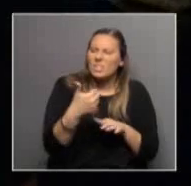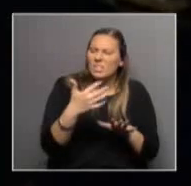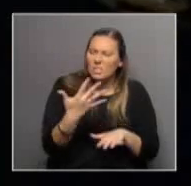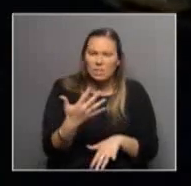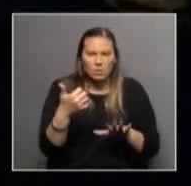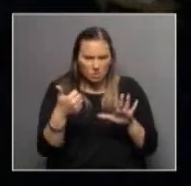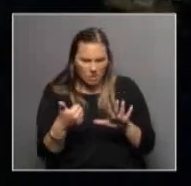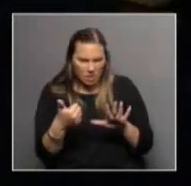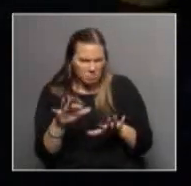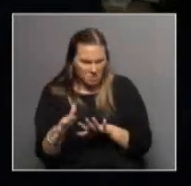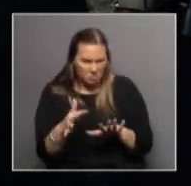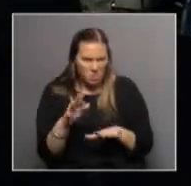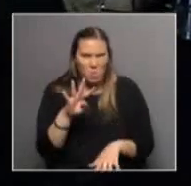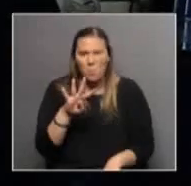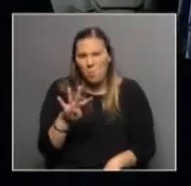cuadras? ¿Un poquito más?